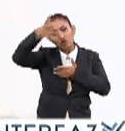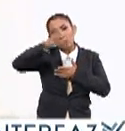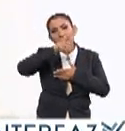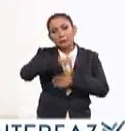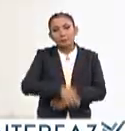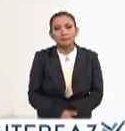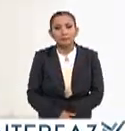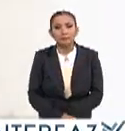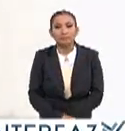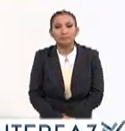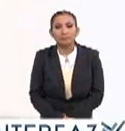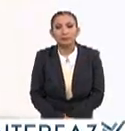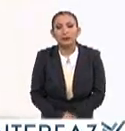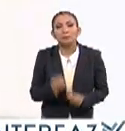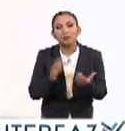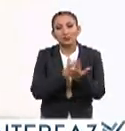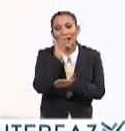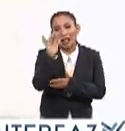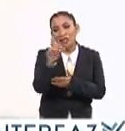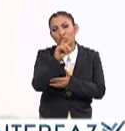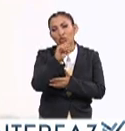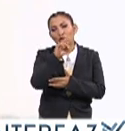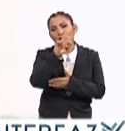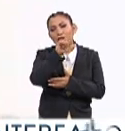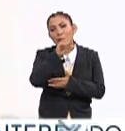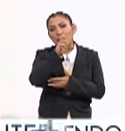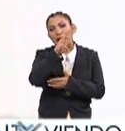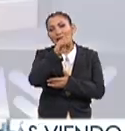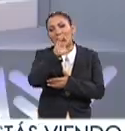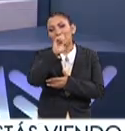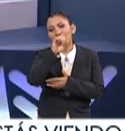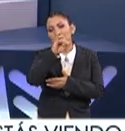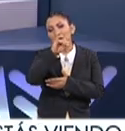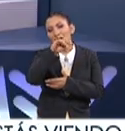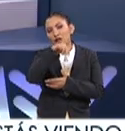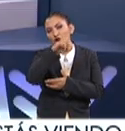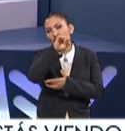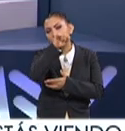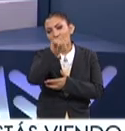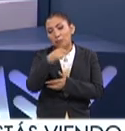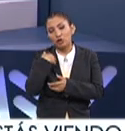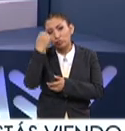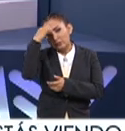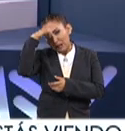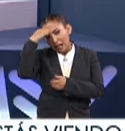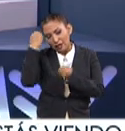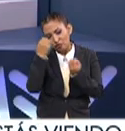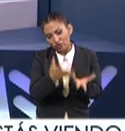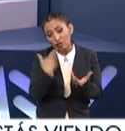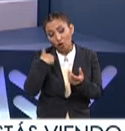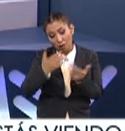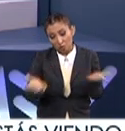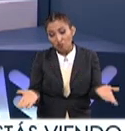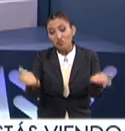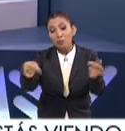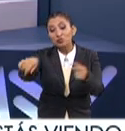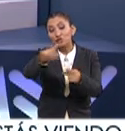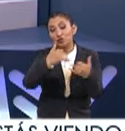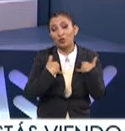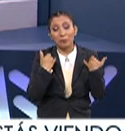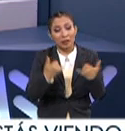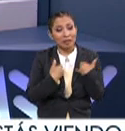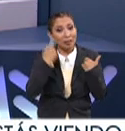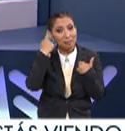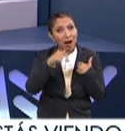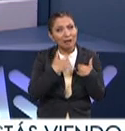mejor. Claro. Pues muchas gracias, Dulce María Espinosa, por habernos compartido tu experiencia. Estoy segura de que estás inspirando a muchos otros